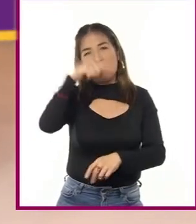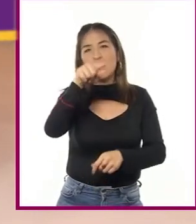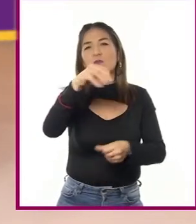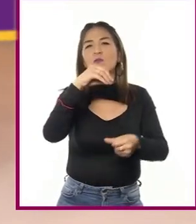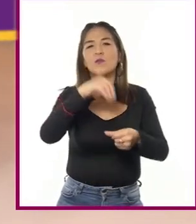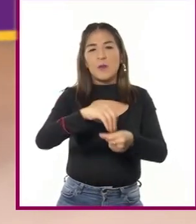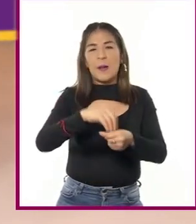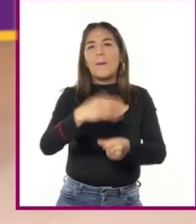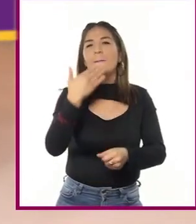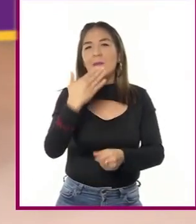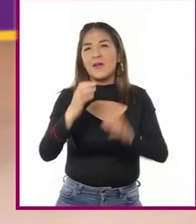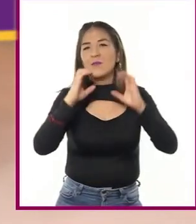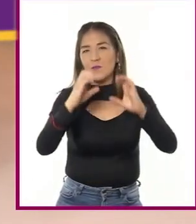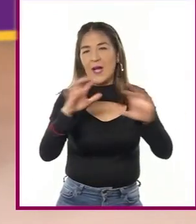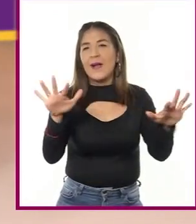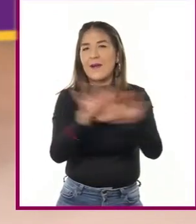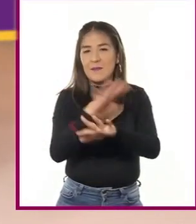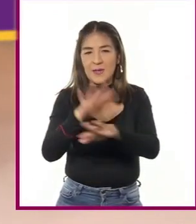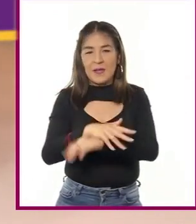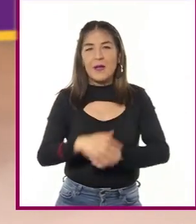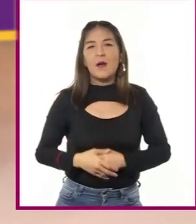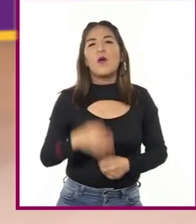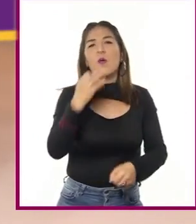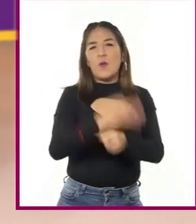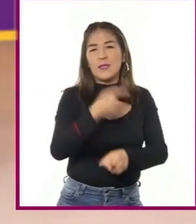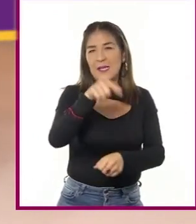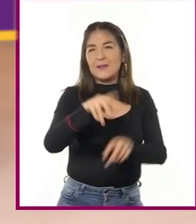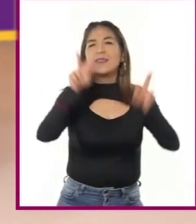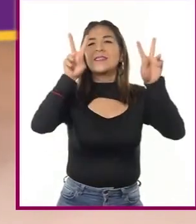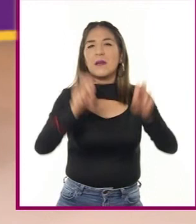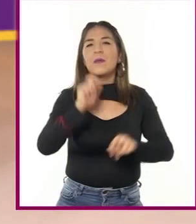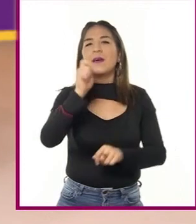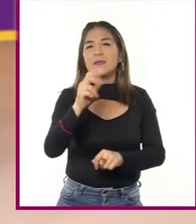al final de la sesión, pero antes veamos los temas que reforzamos.